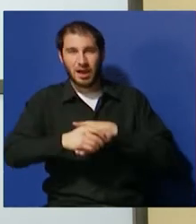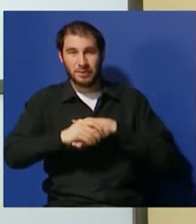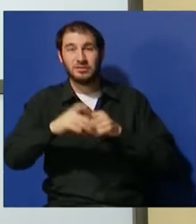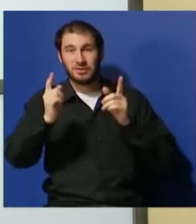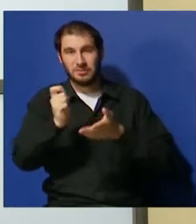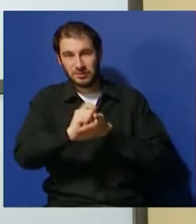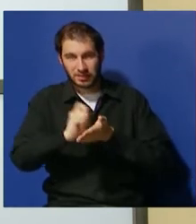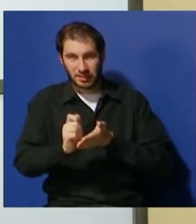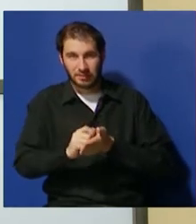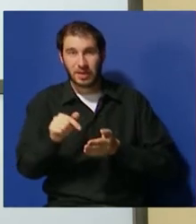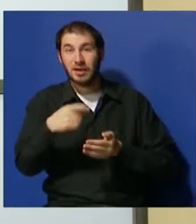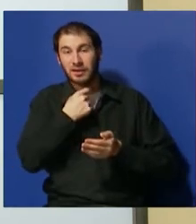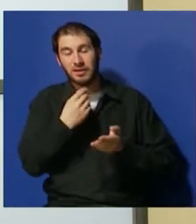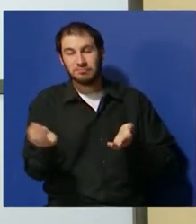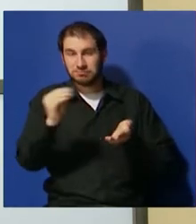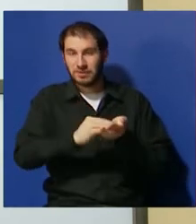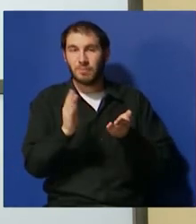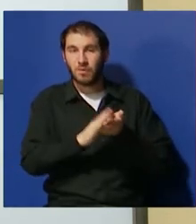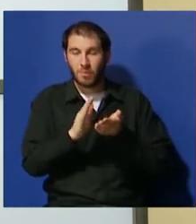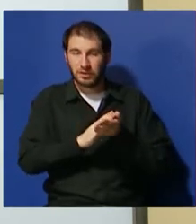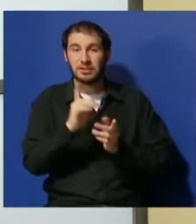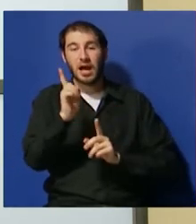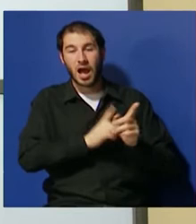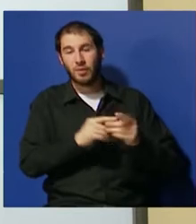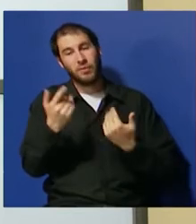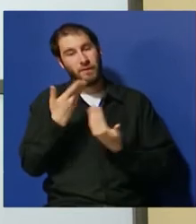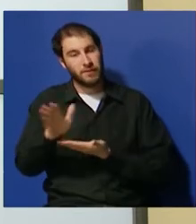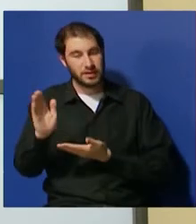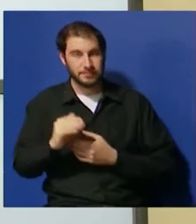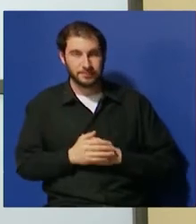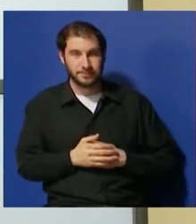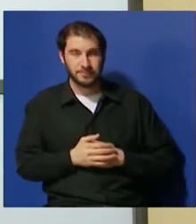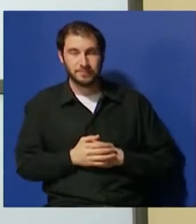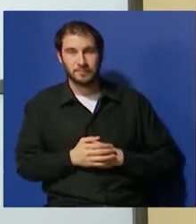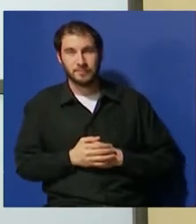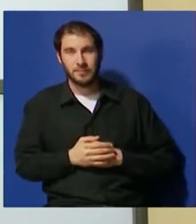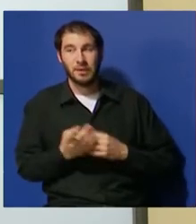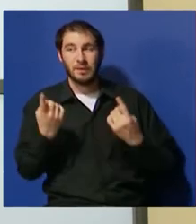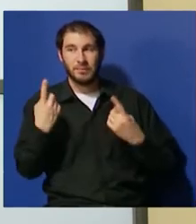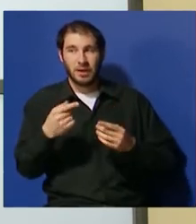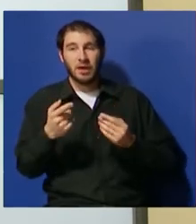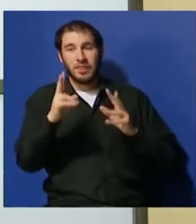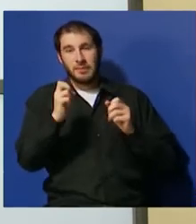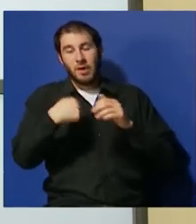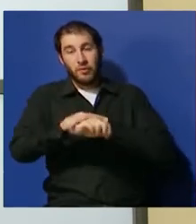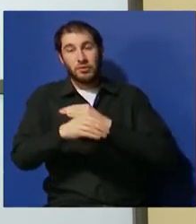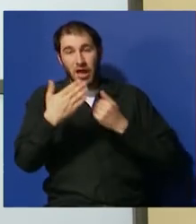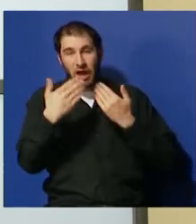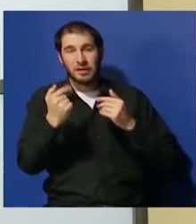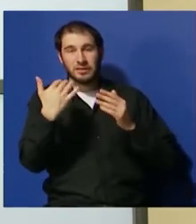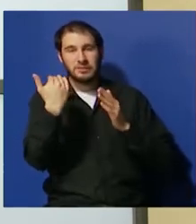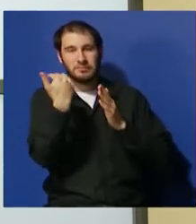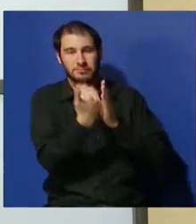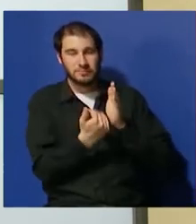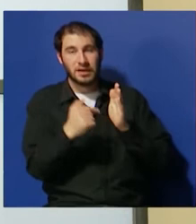que escriben y que querían participar de la propuesta. Algunos se quedaron afuera. Pero como hablábamos de fútbol y el índice, a